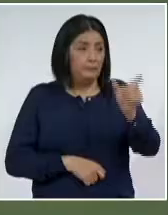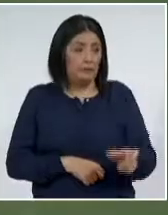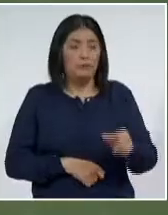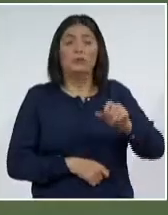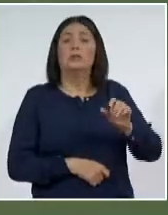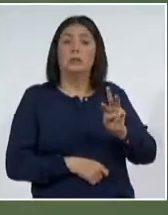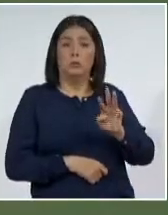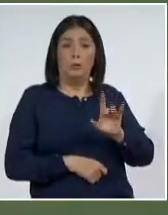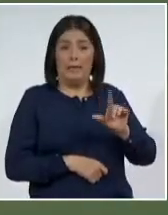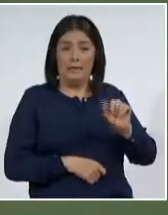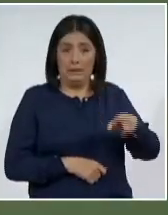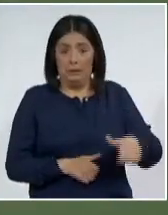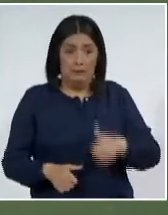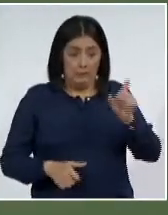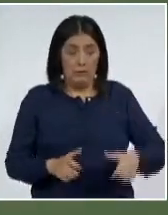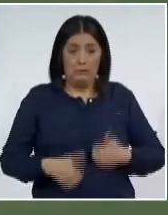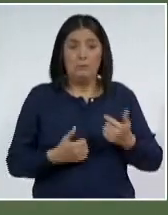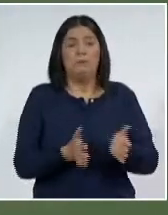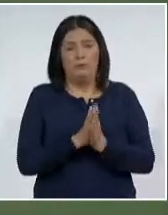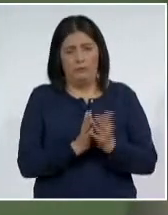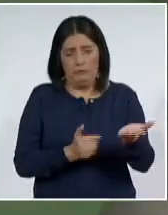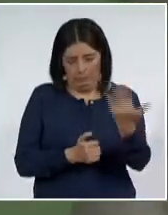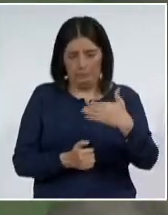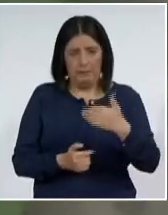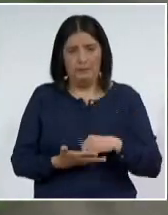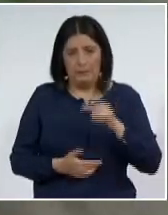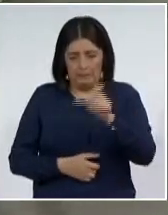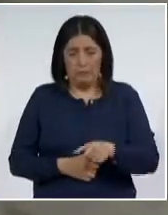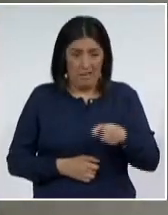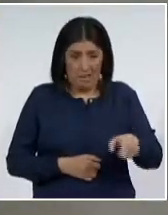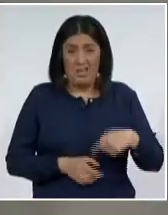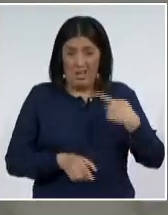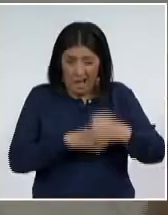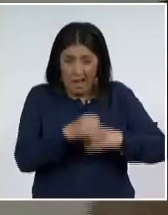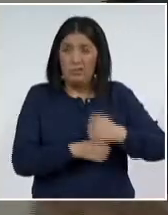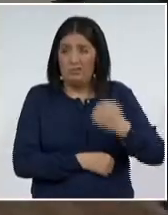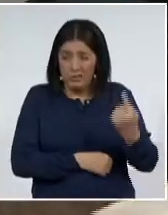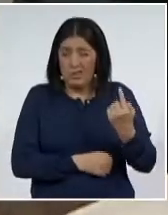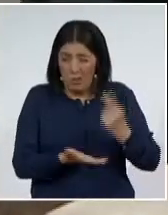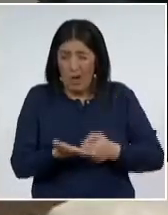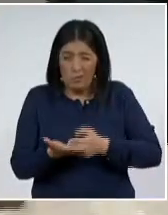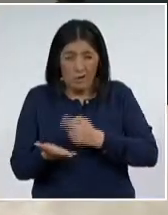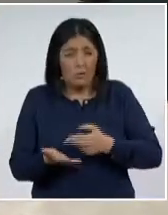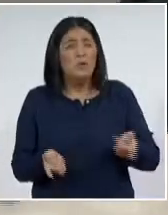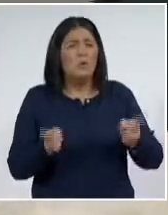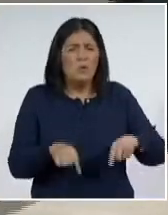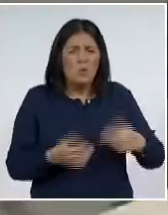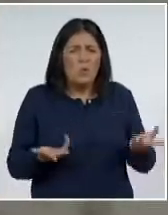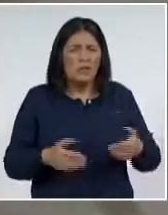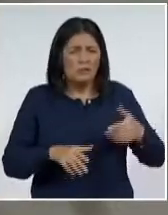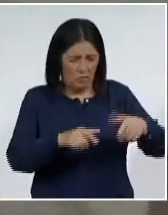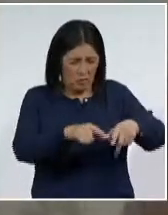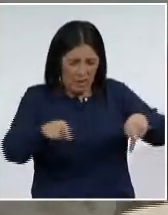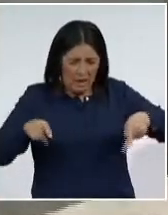William, que es otro de los vecinos. Venga conmigo, por favor. Señor William, esto sucede todos los años. ¿Desde cuándo se llena la piscina y si es que